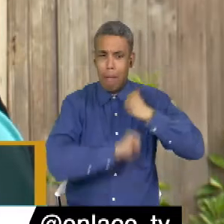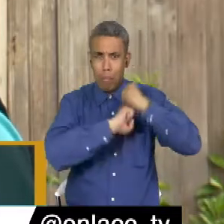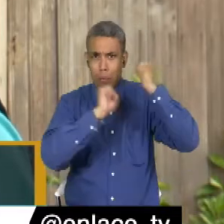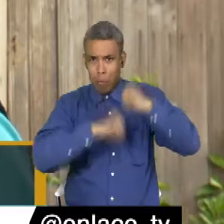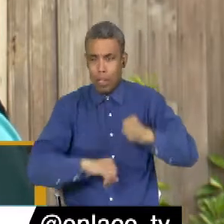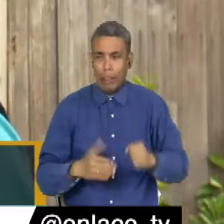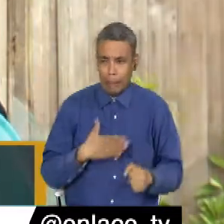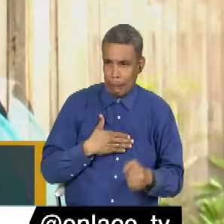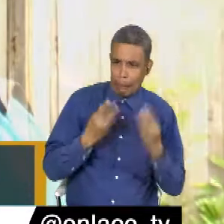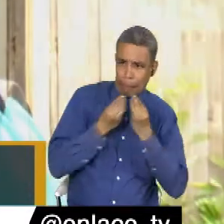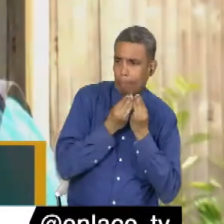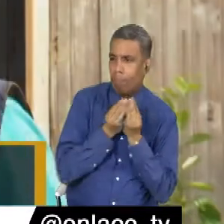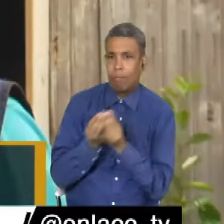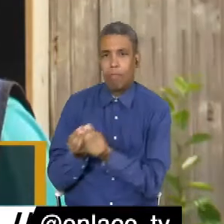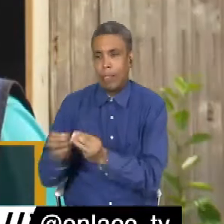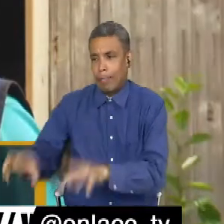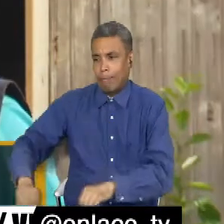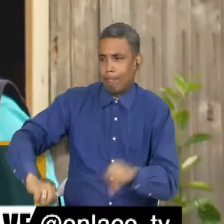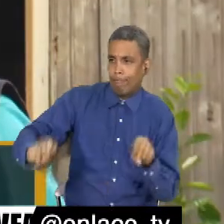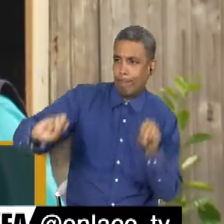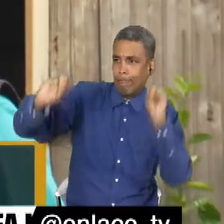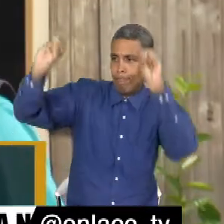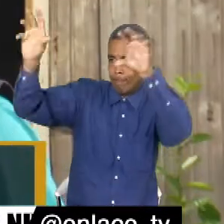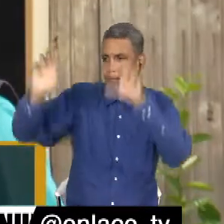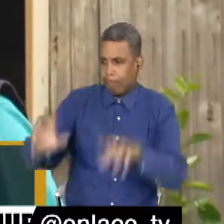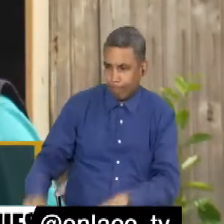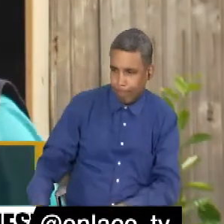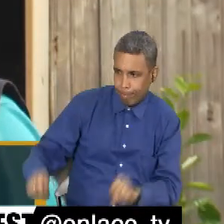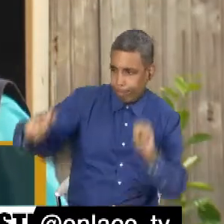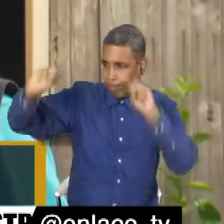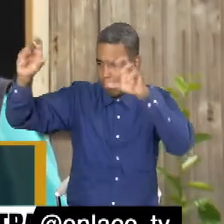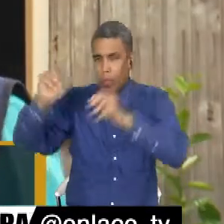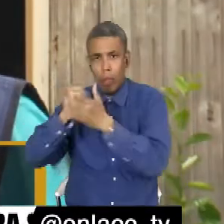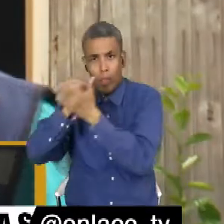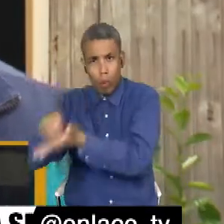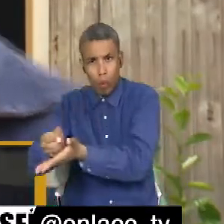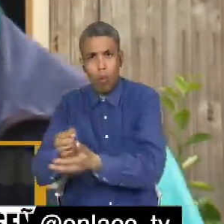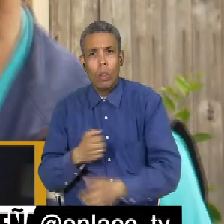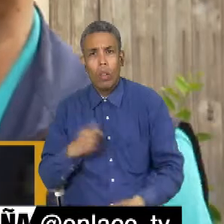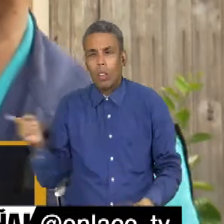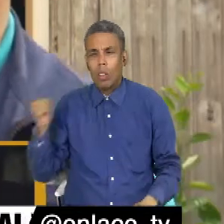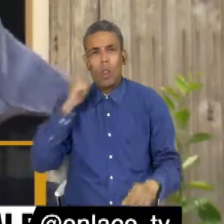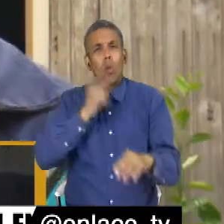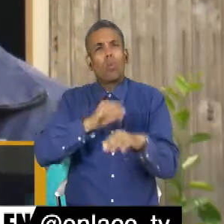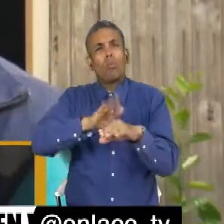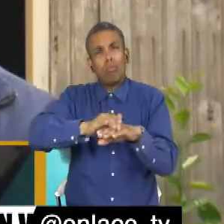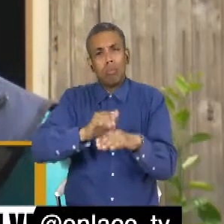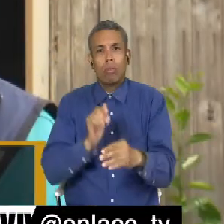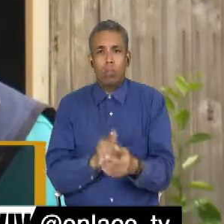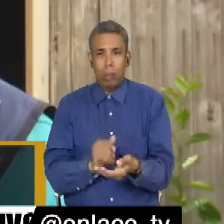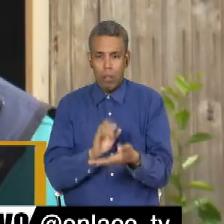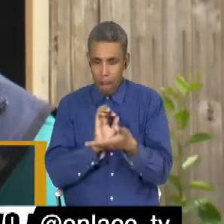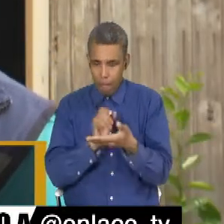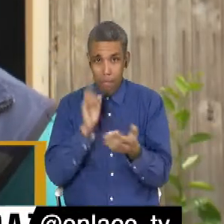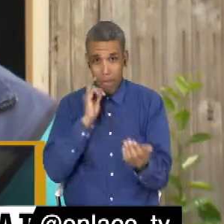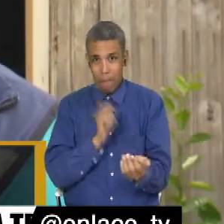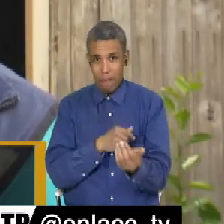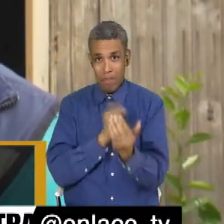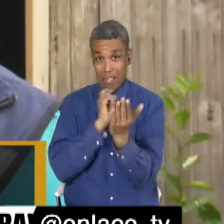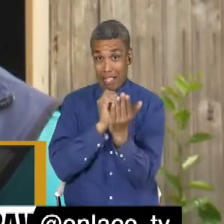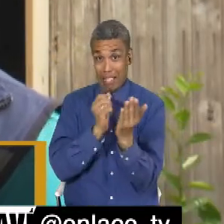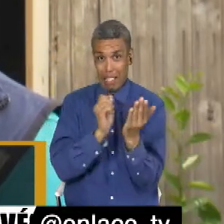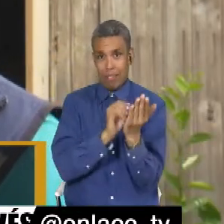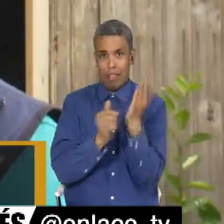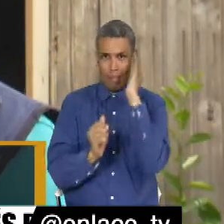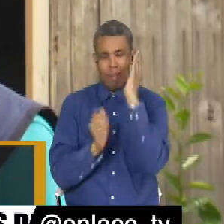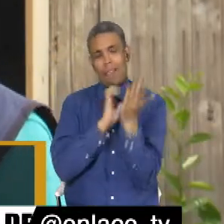allá con todos sus enseres y estar a salvo. ¿Cuál es el llamado que le hacen ustedes a los ciudadanos también sobre las cadenas que mandan alarmando a los